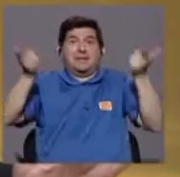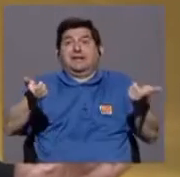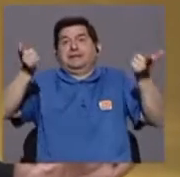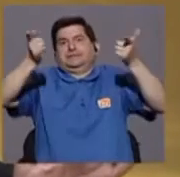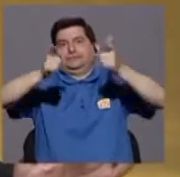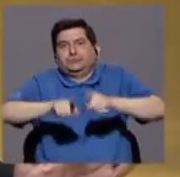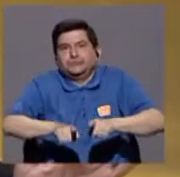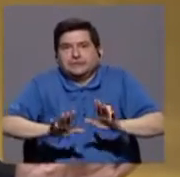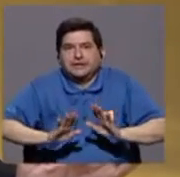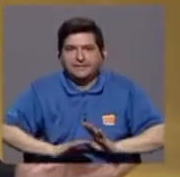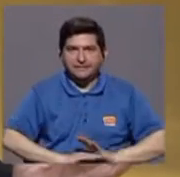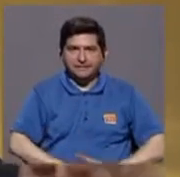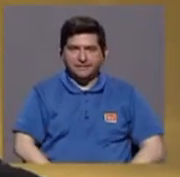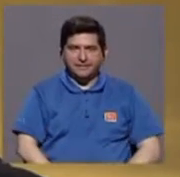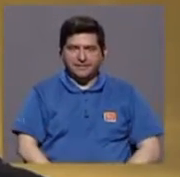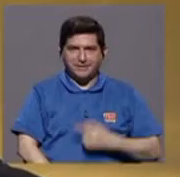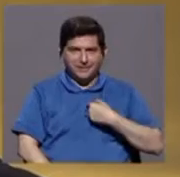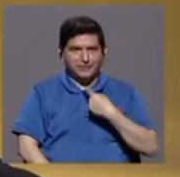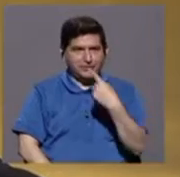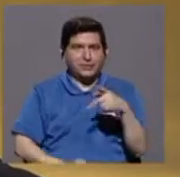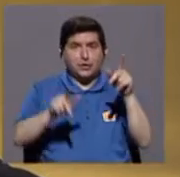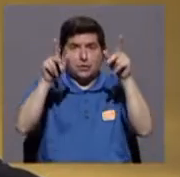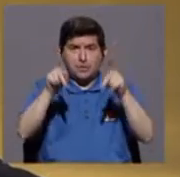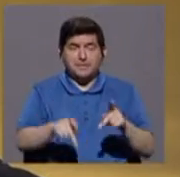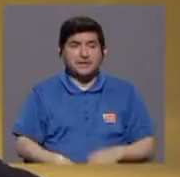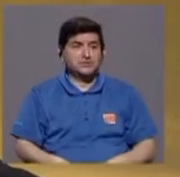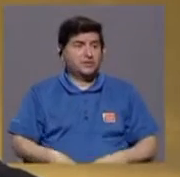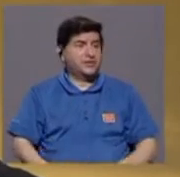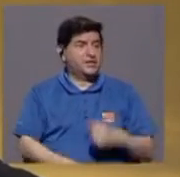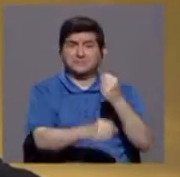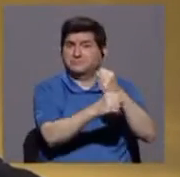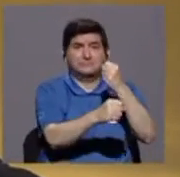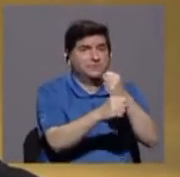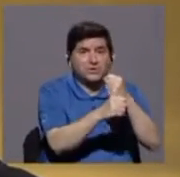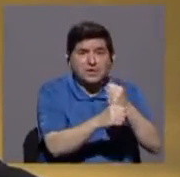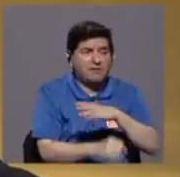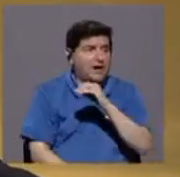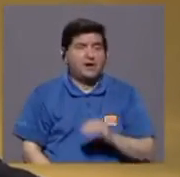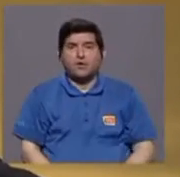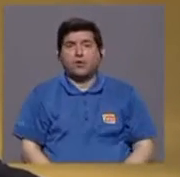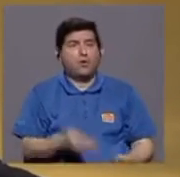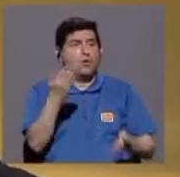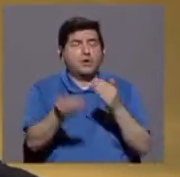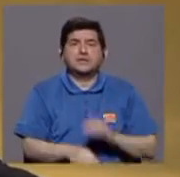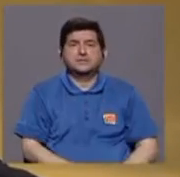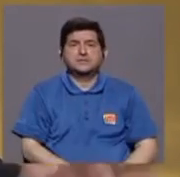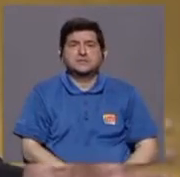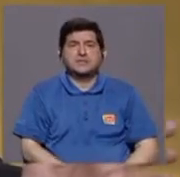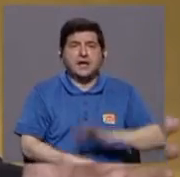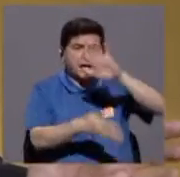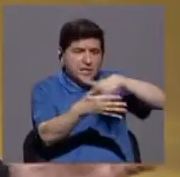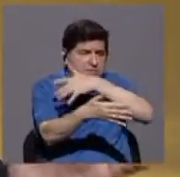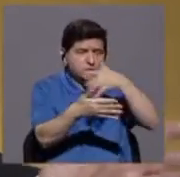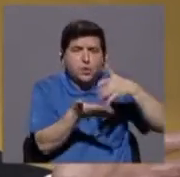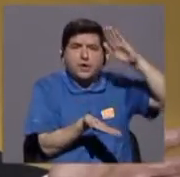ocurrir, y estoy hablando de gente que perdió el trabajo o que perdió la mitad del trabajo o que